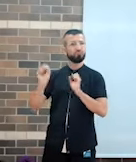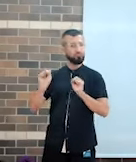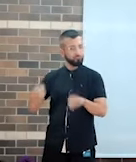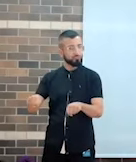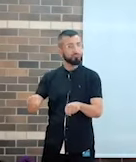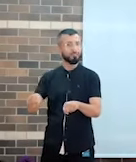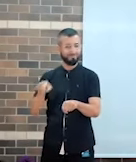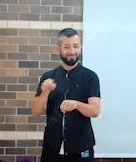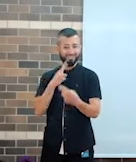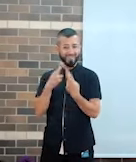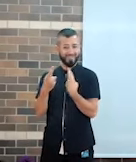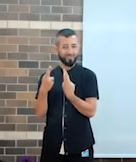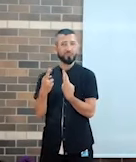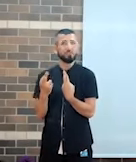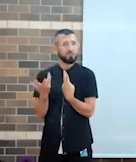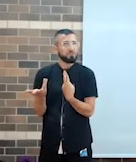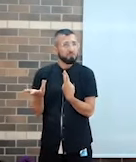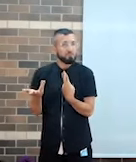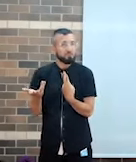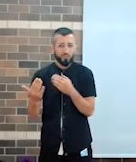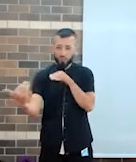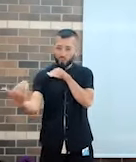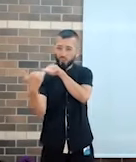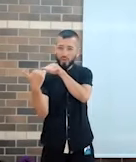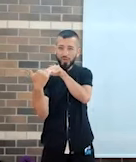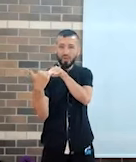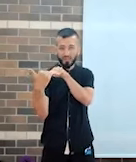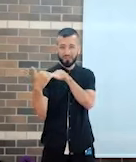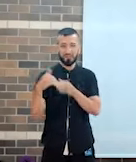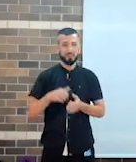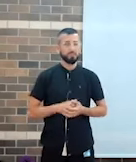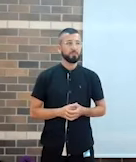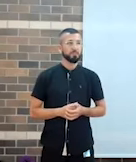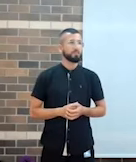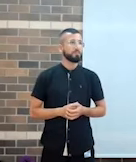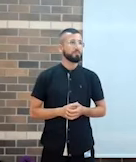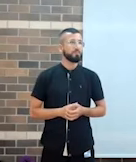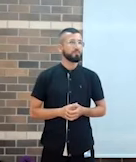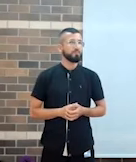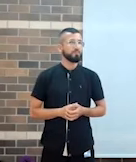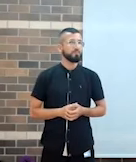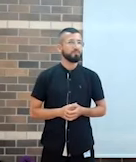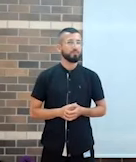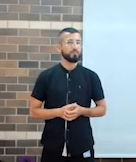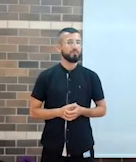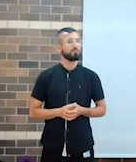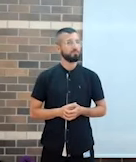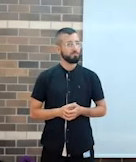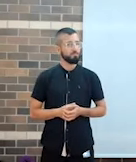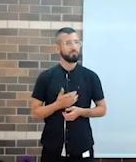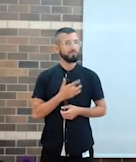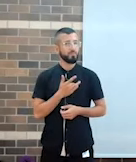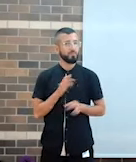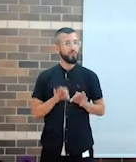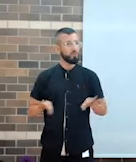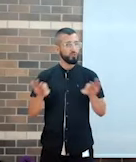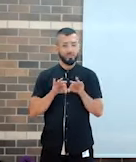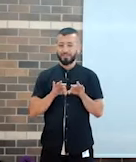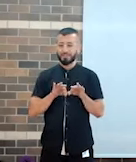como una relación un poco como más horizontal, como ya lo he dicho. Siento que se hace necesario como que